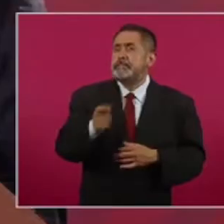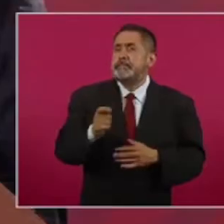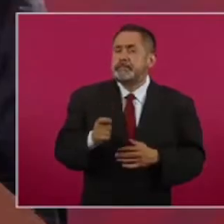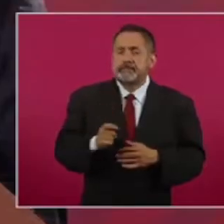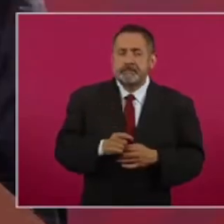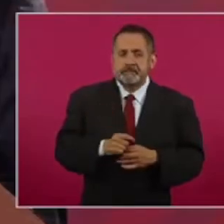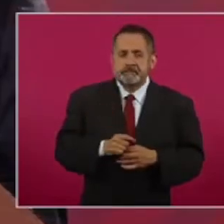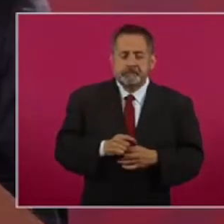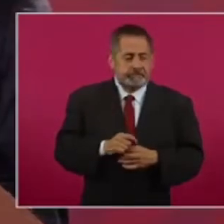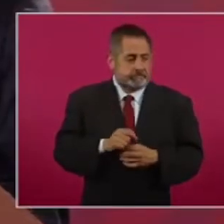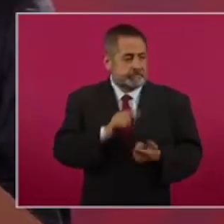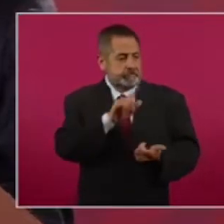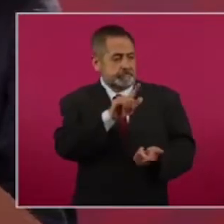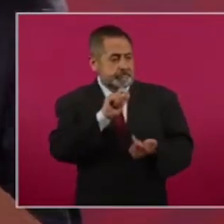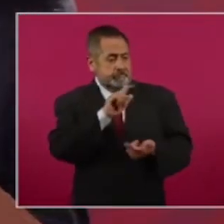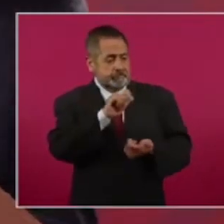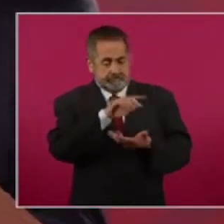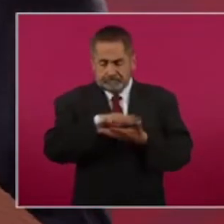se obtienen